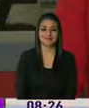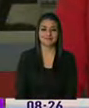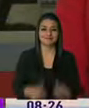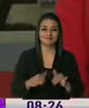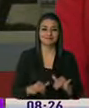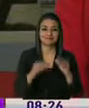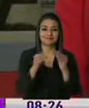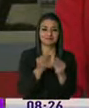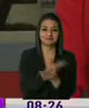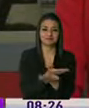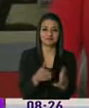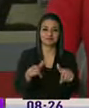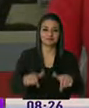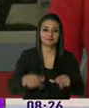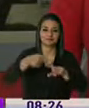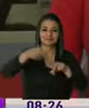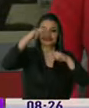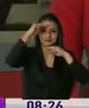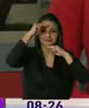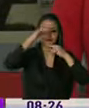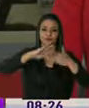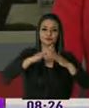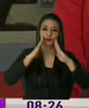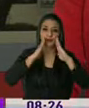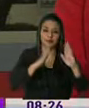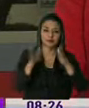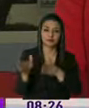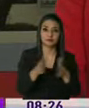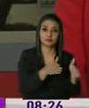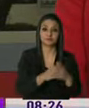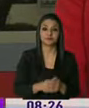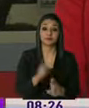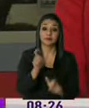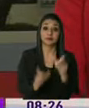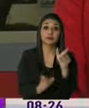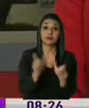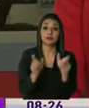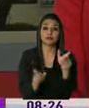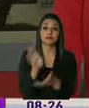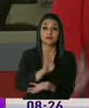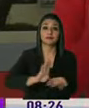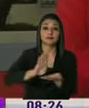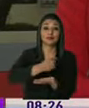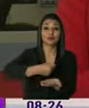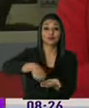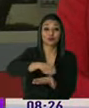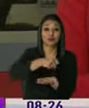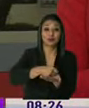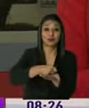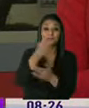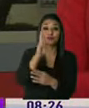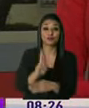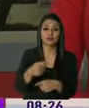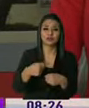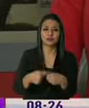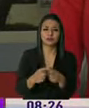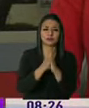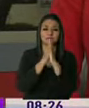Seguimos con más información en este, el primer noticiero de la comunidad. Les contamos que los moradores del sector de Solanda, al sur de Quito, solicitan el